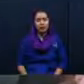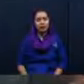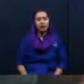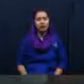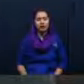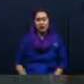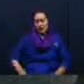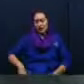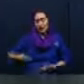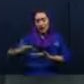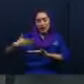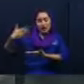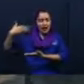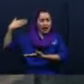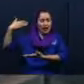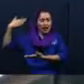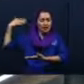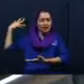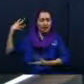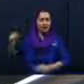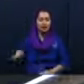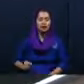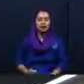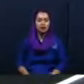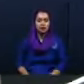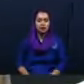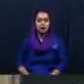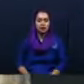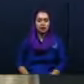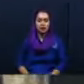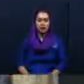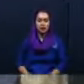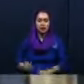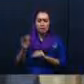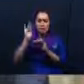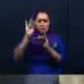decir, fueron ministrados por sus padres,